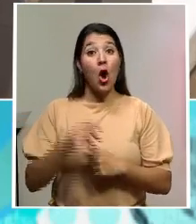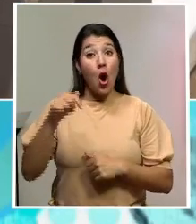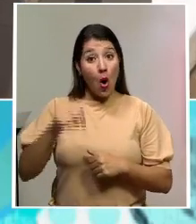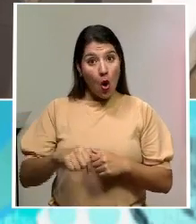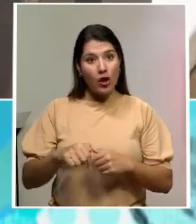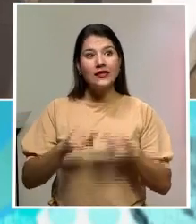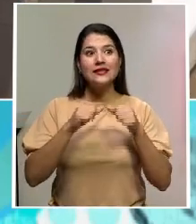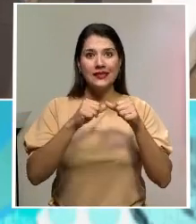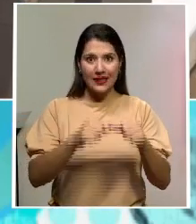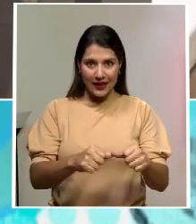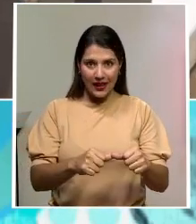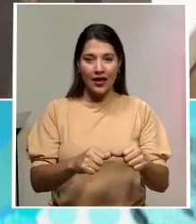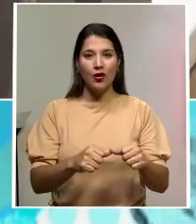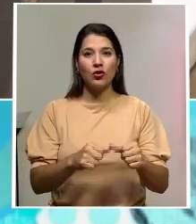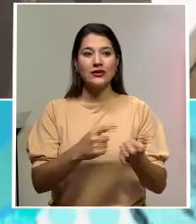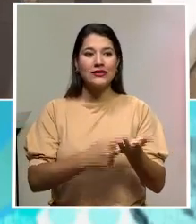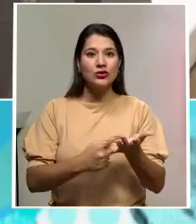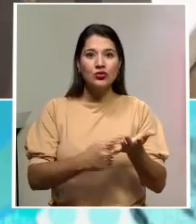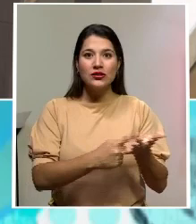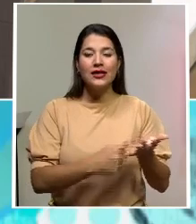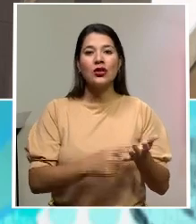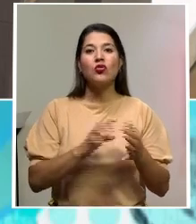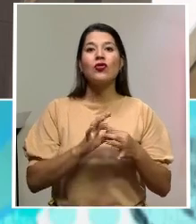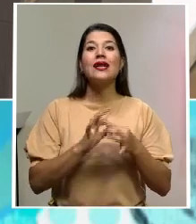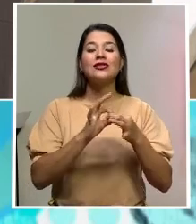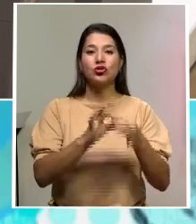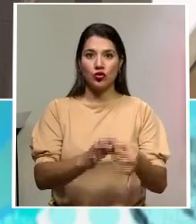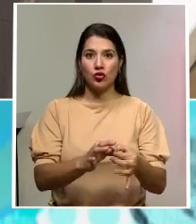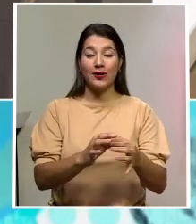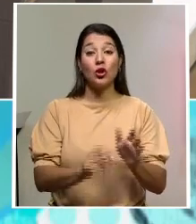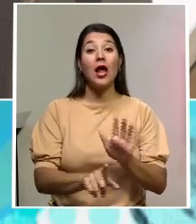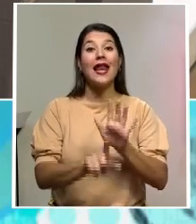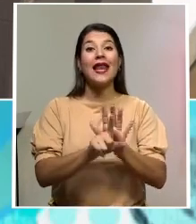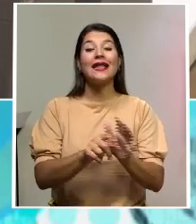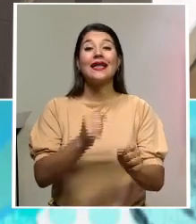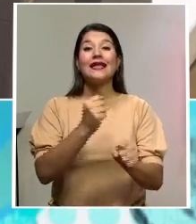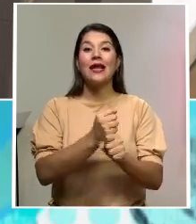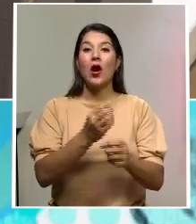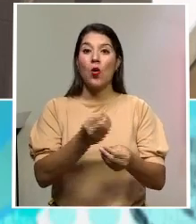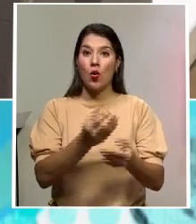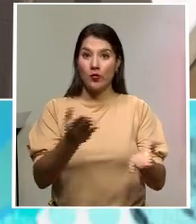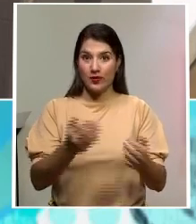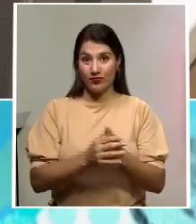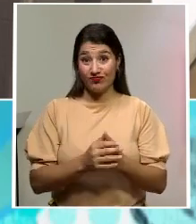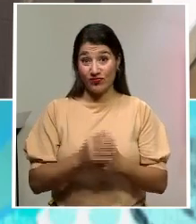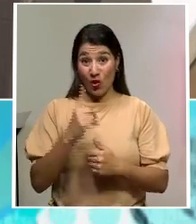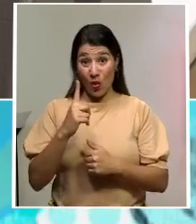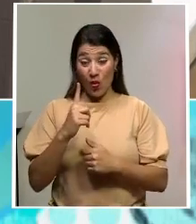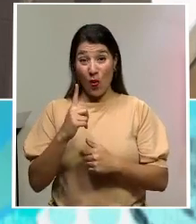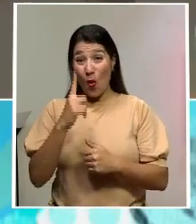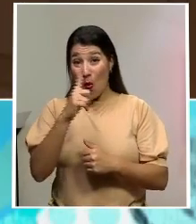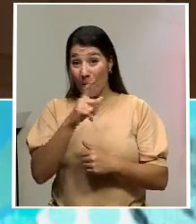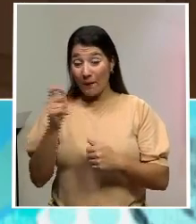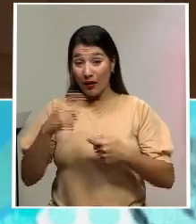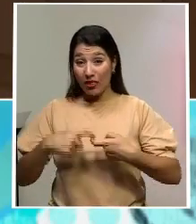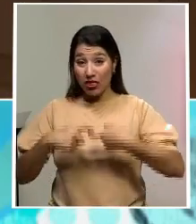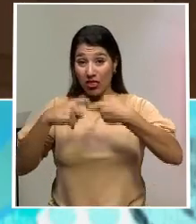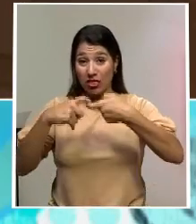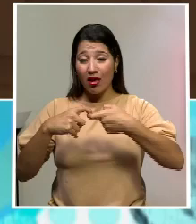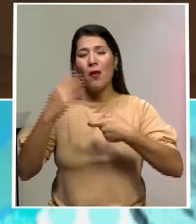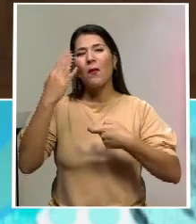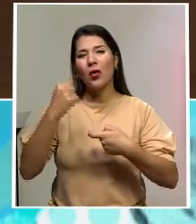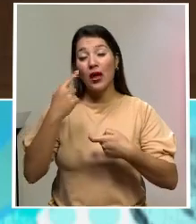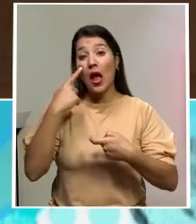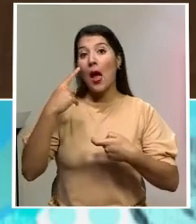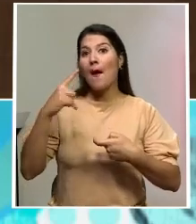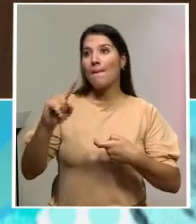el tema de empleo público después de un mes diverso a diferentes situaciones que se han presentado. El tema del COVID,